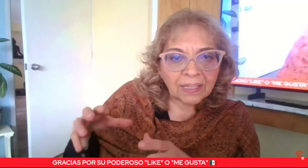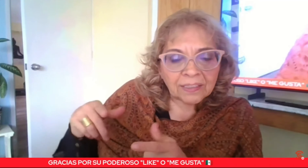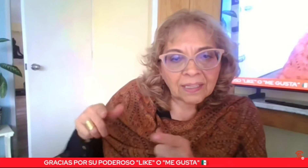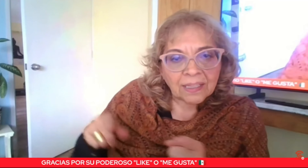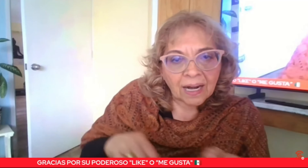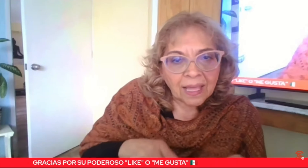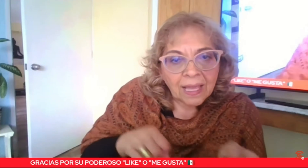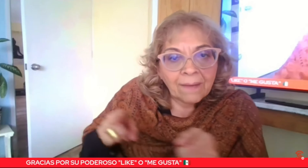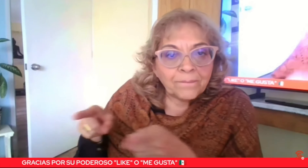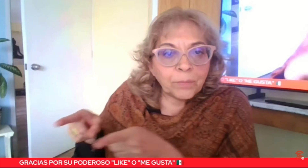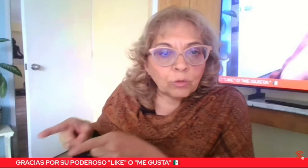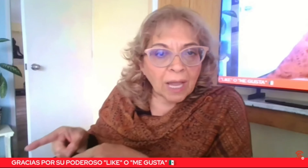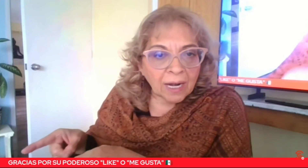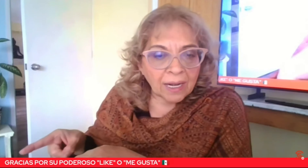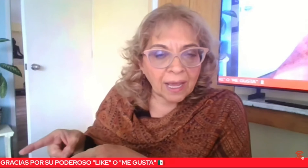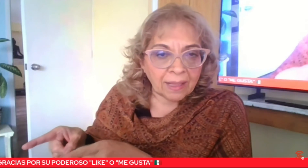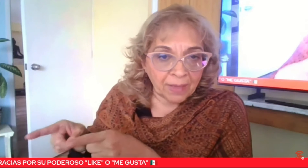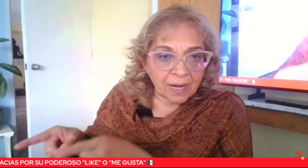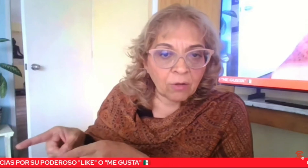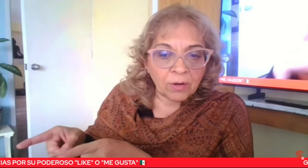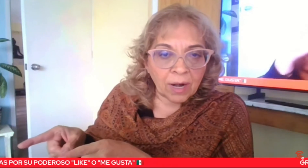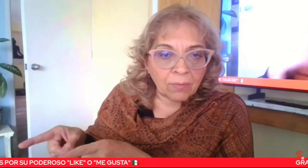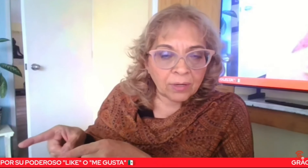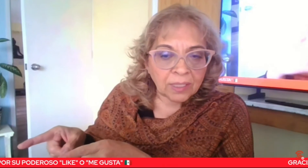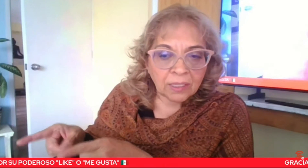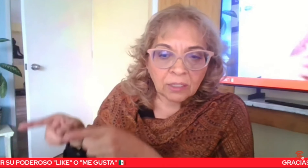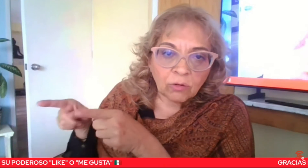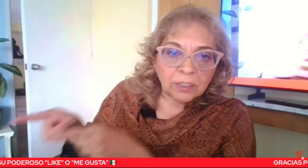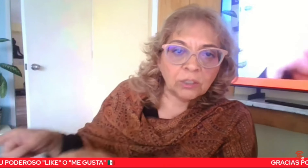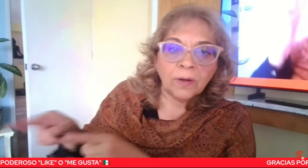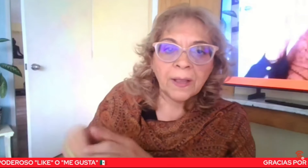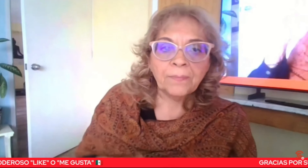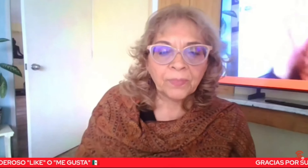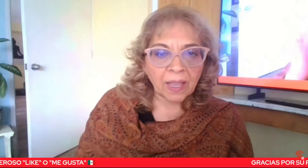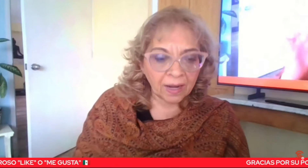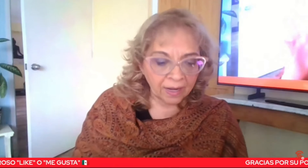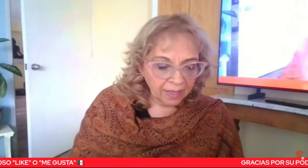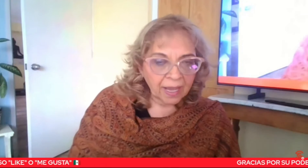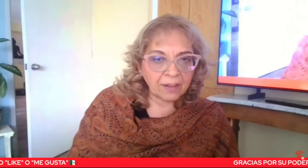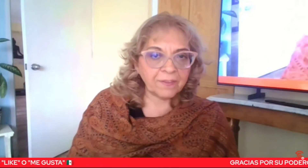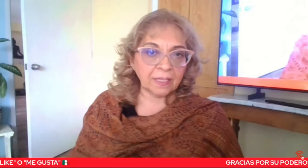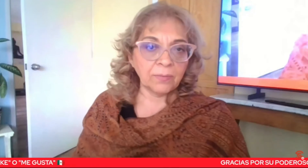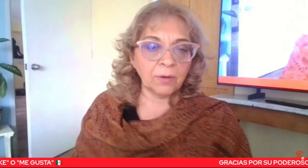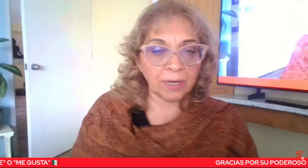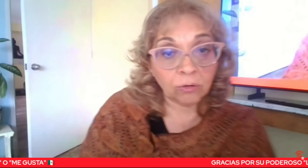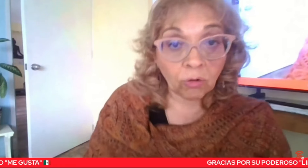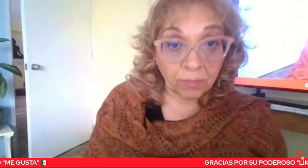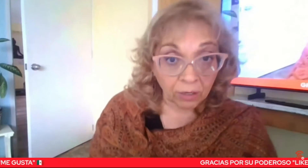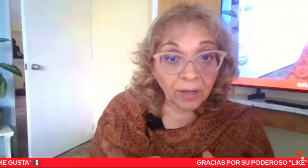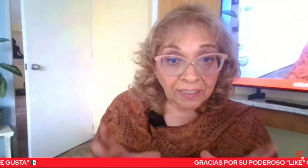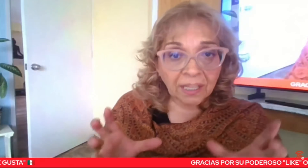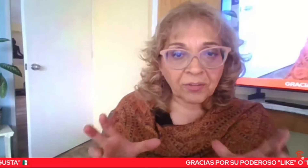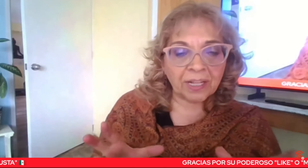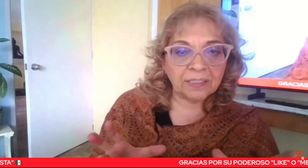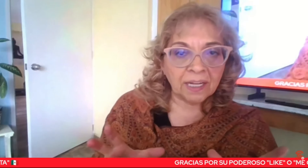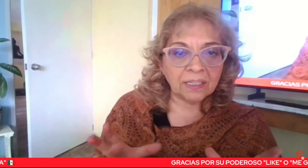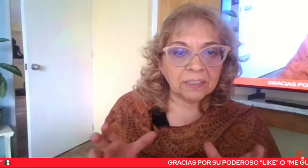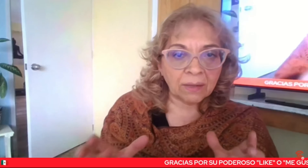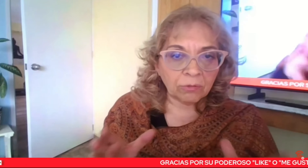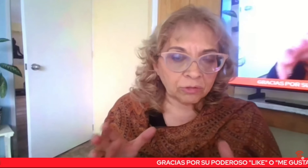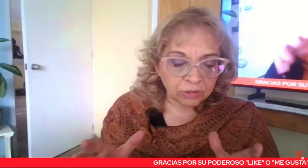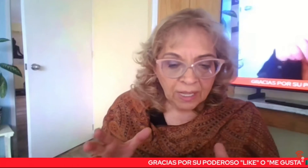es tratar de imputarle también al gobierno de la cuarta transformación el calificativo al narcogobierno. Esta diferencia